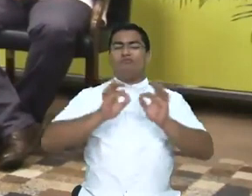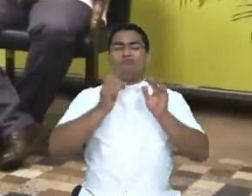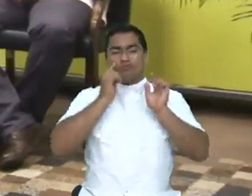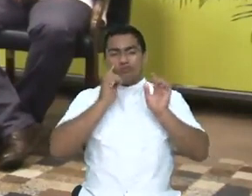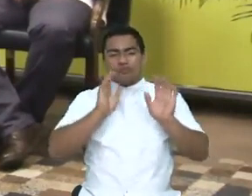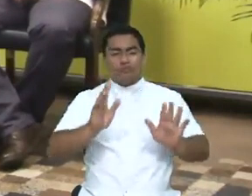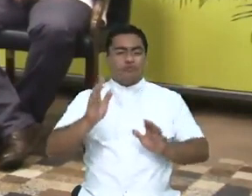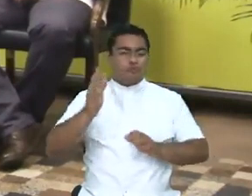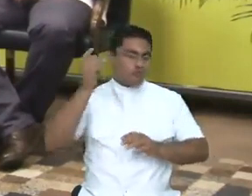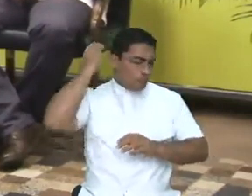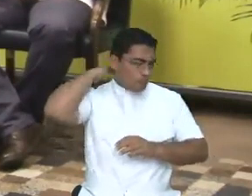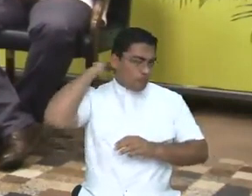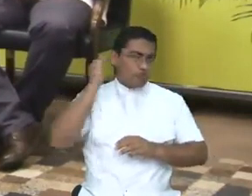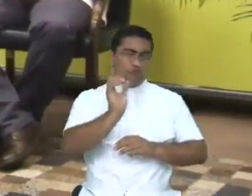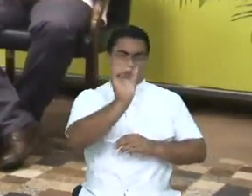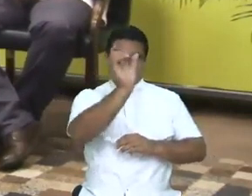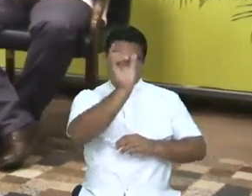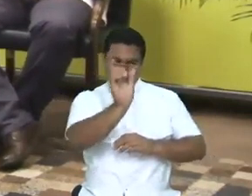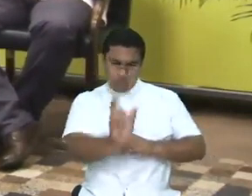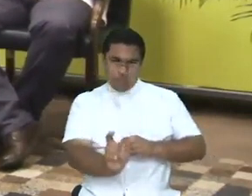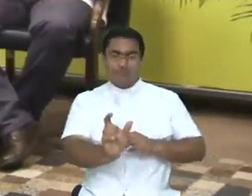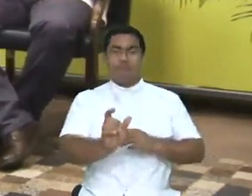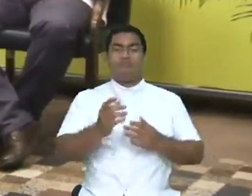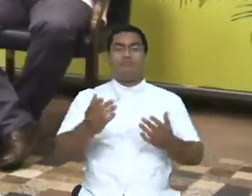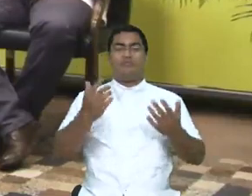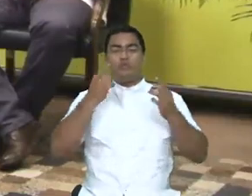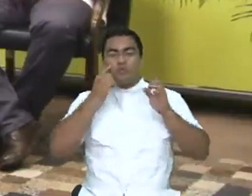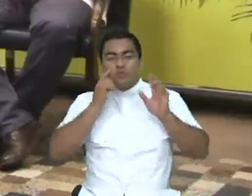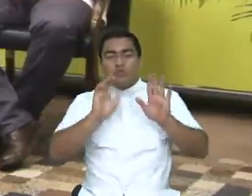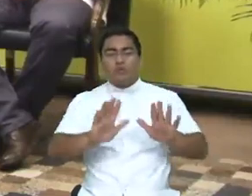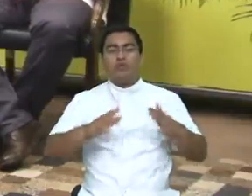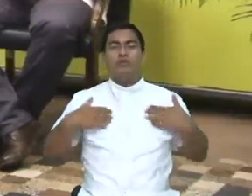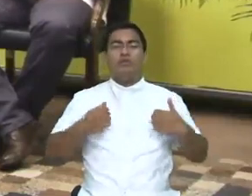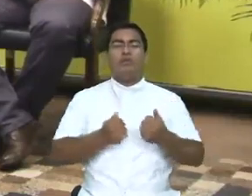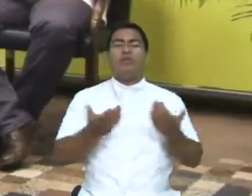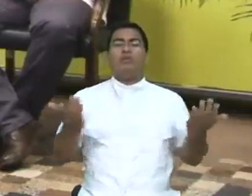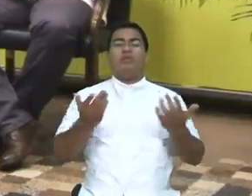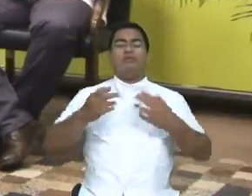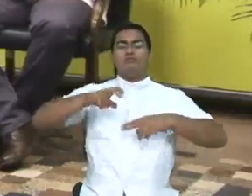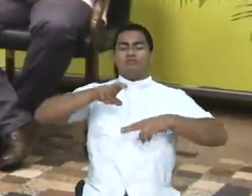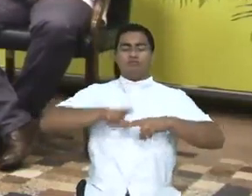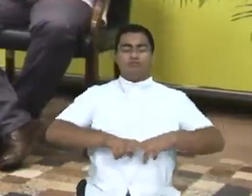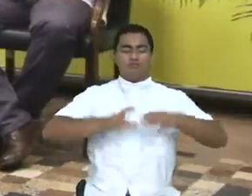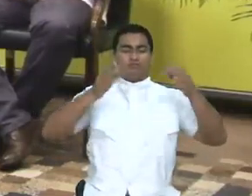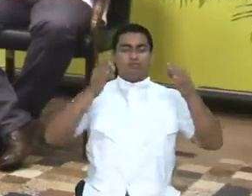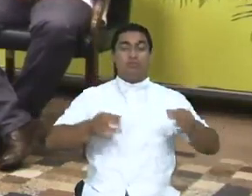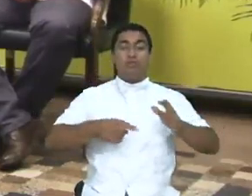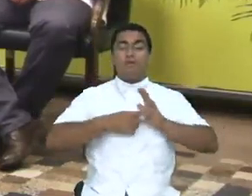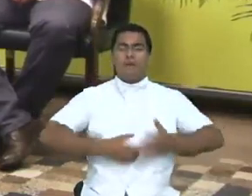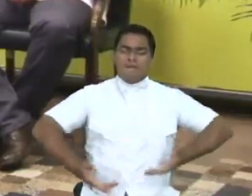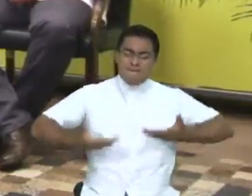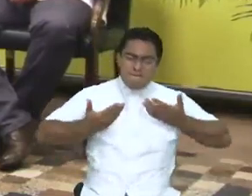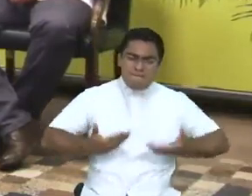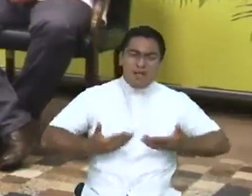columna, básicamente a los pacientes les enseñan cómo sentarse, cómo levantar objetos